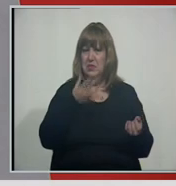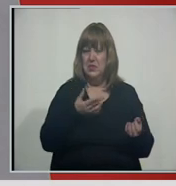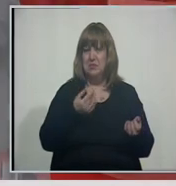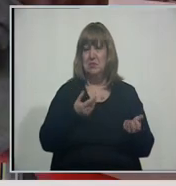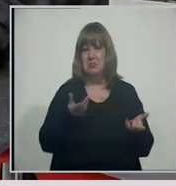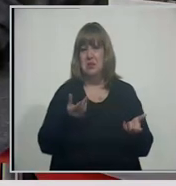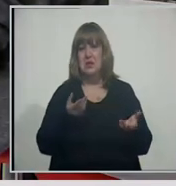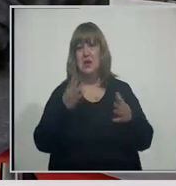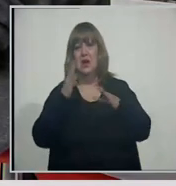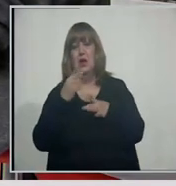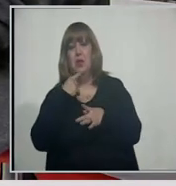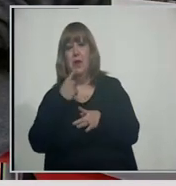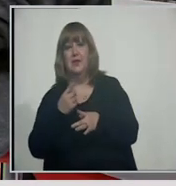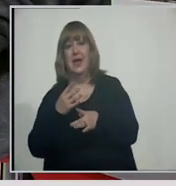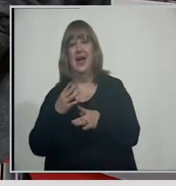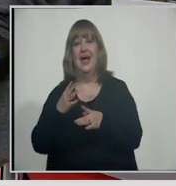ejemplo